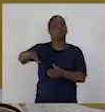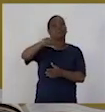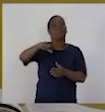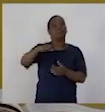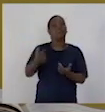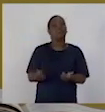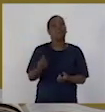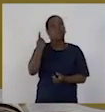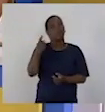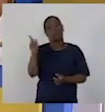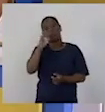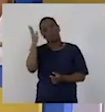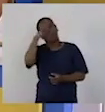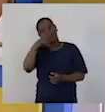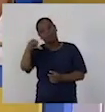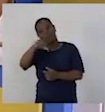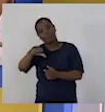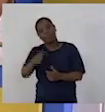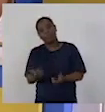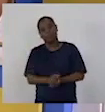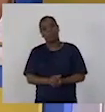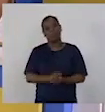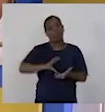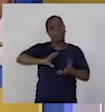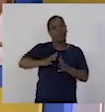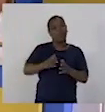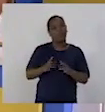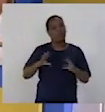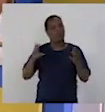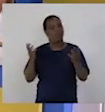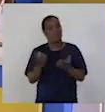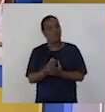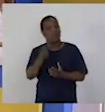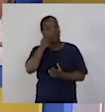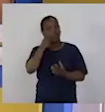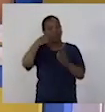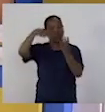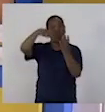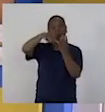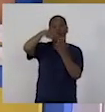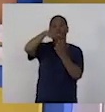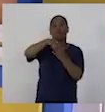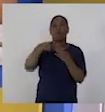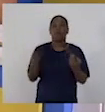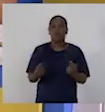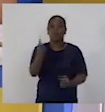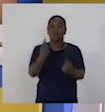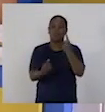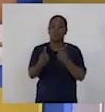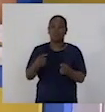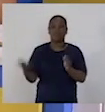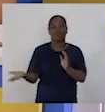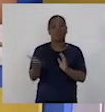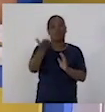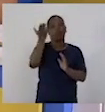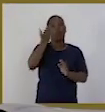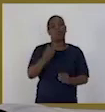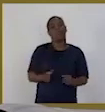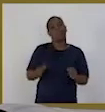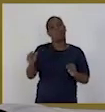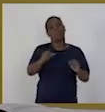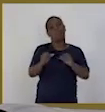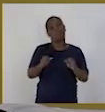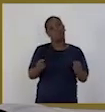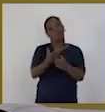una no catalizada. De forma general, hemos visto los factores que aumentan la velocidad de las reacciones químicas.